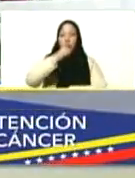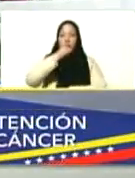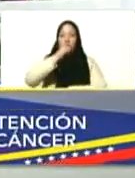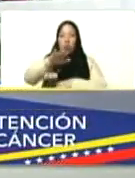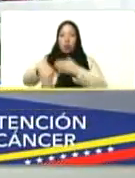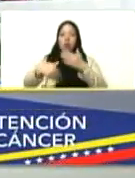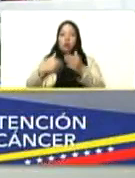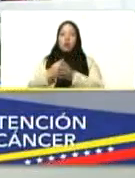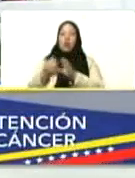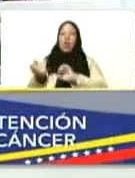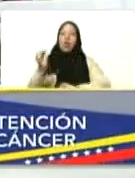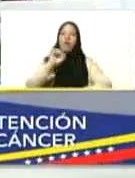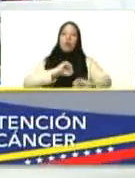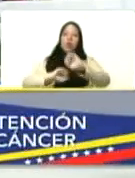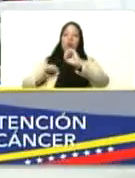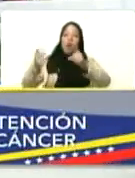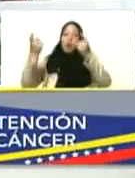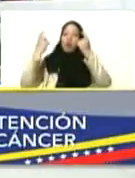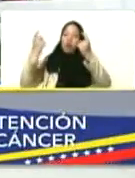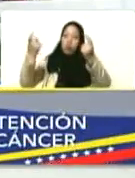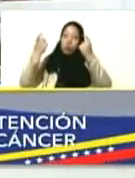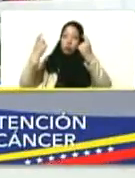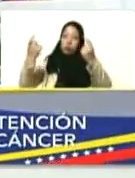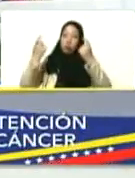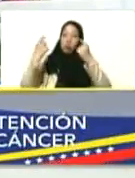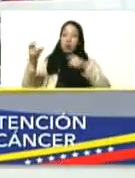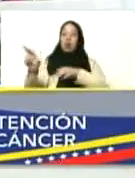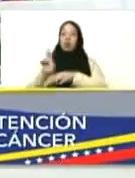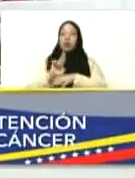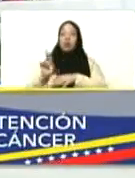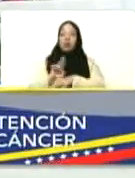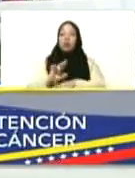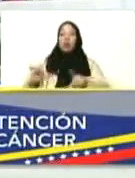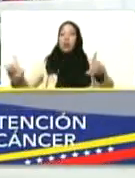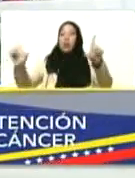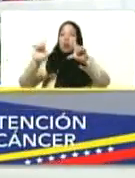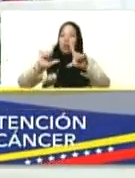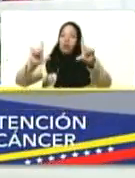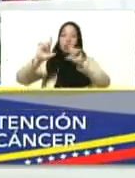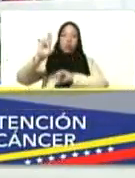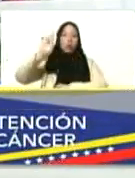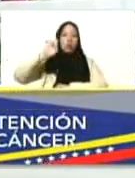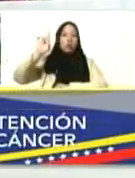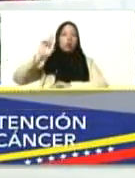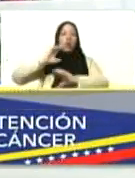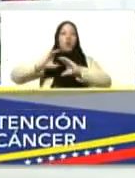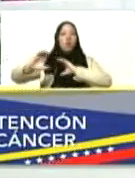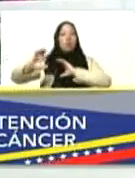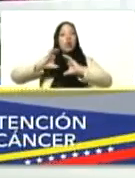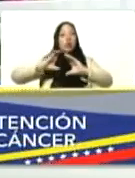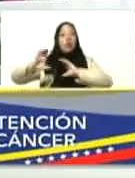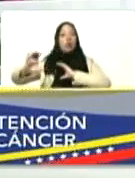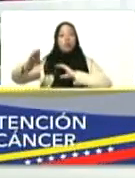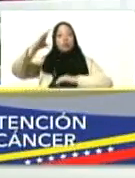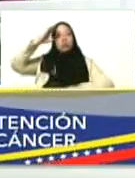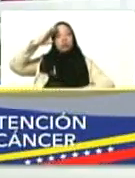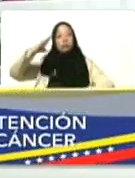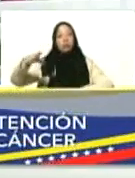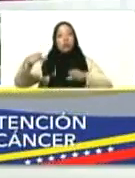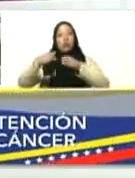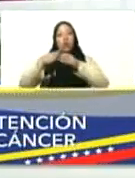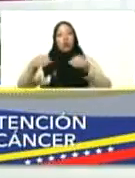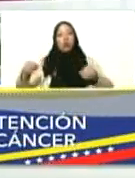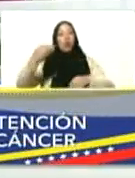de prevención y formación en radio, televisión y medios de comunicación digital, o sea,